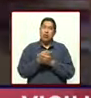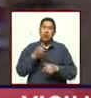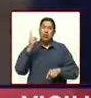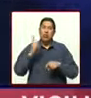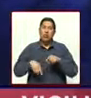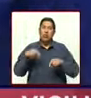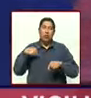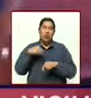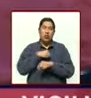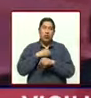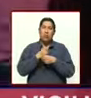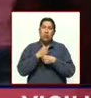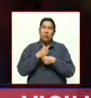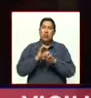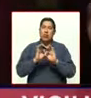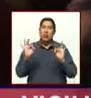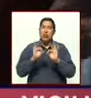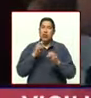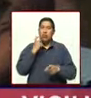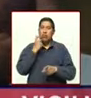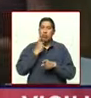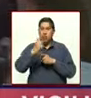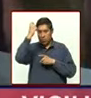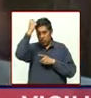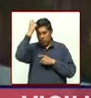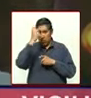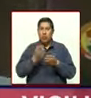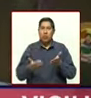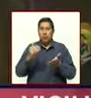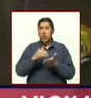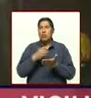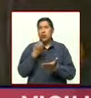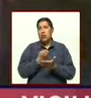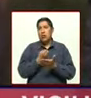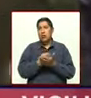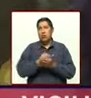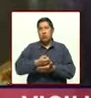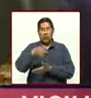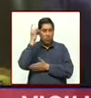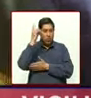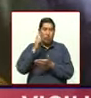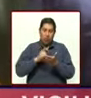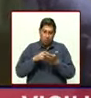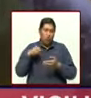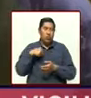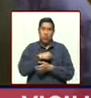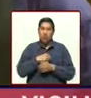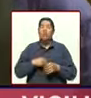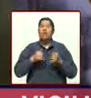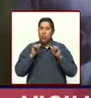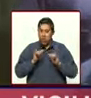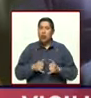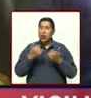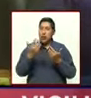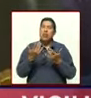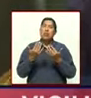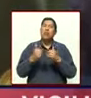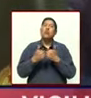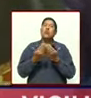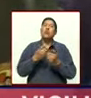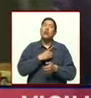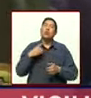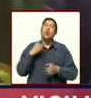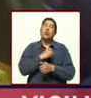nada y eso están perjudicando la reactivación económica del país. Y es por eso que nosotros nos vamos a quedar aquí hasta